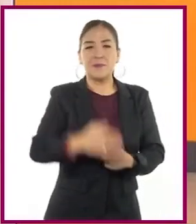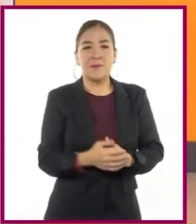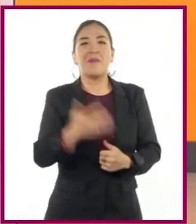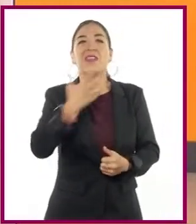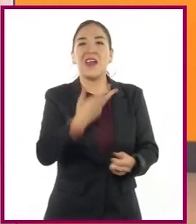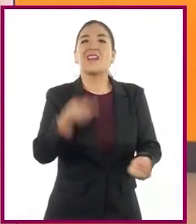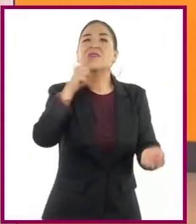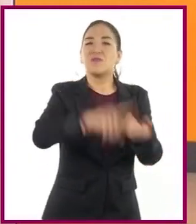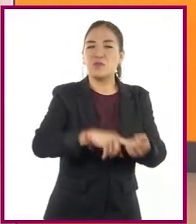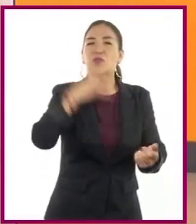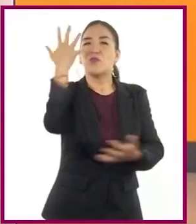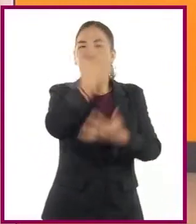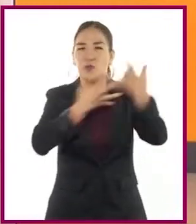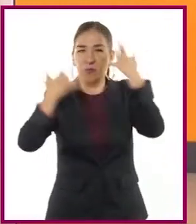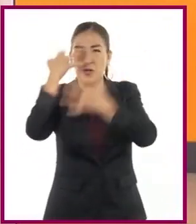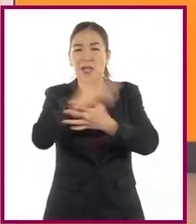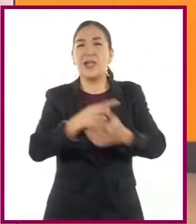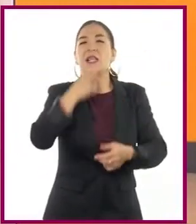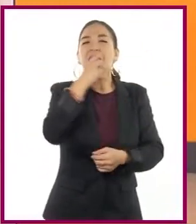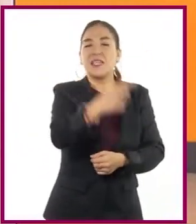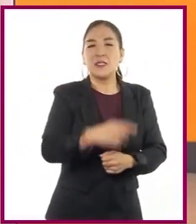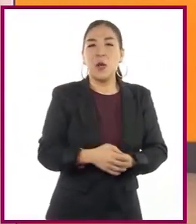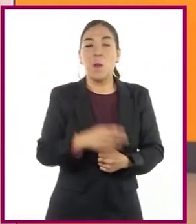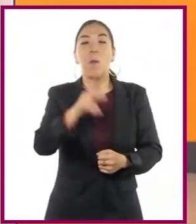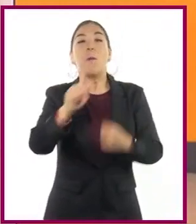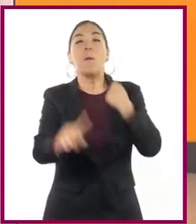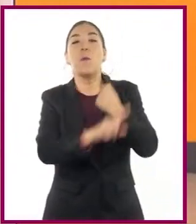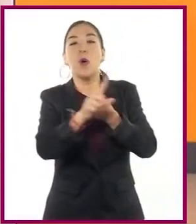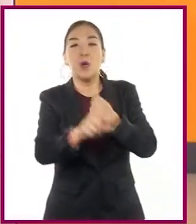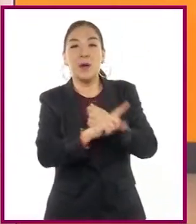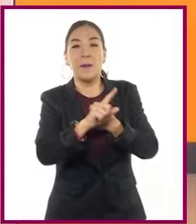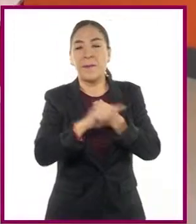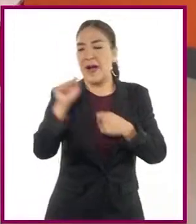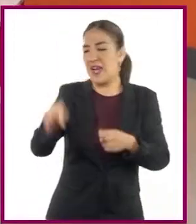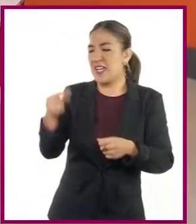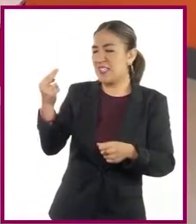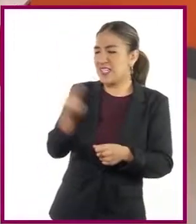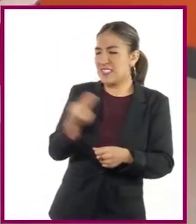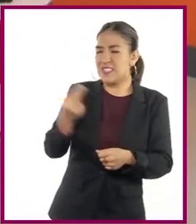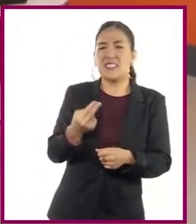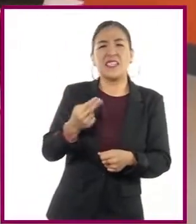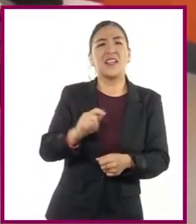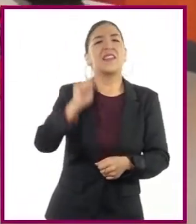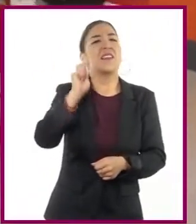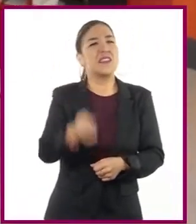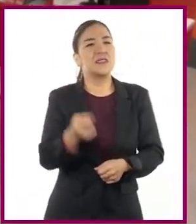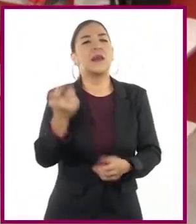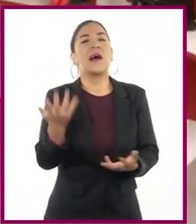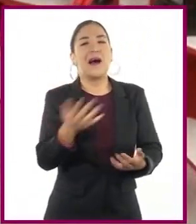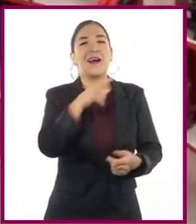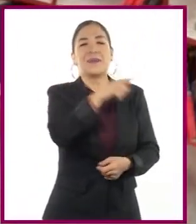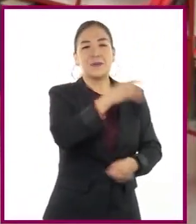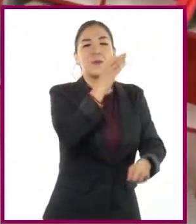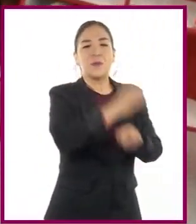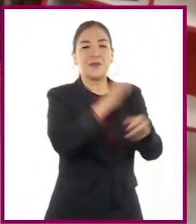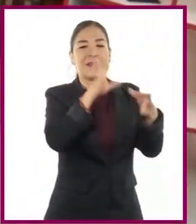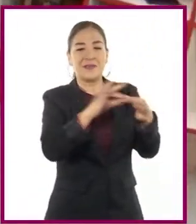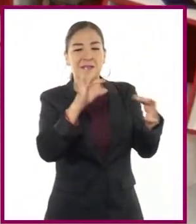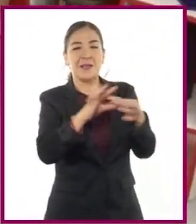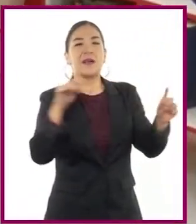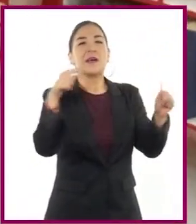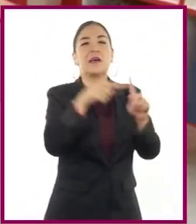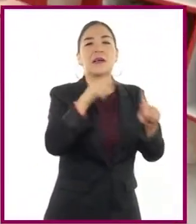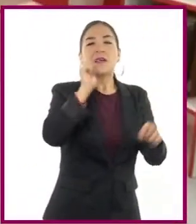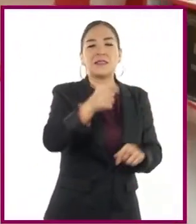confusión al momento de diferenciar un problema y una necesidad. Ahora entiendo lo del objetivo 6 de la